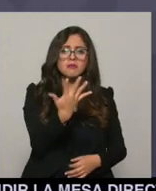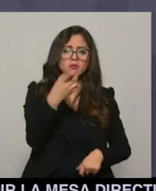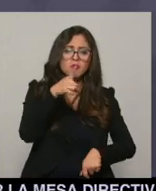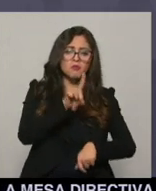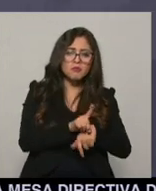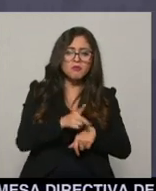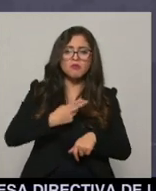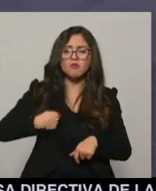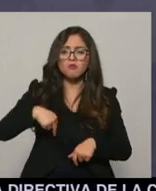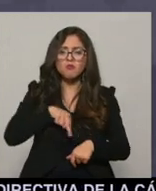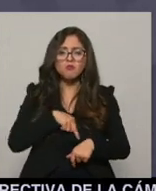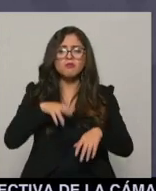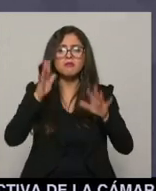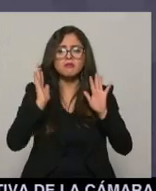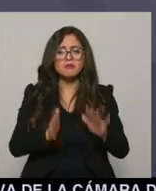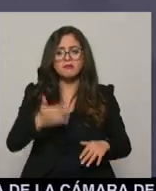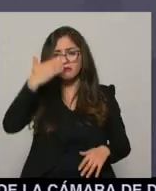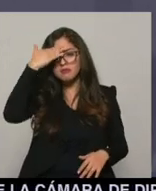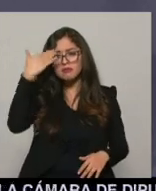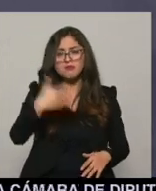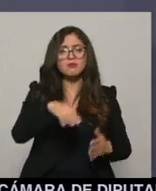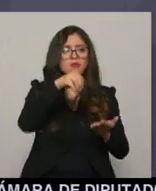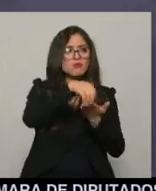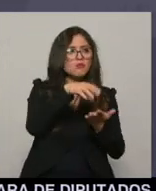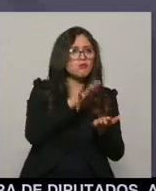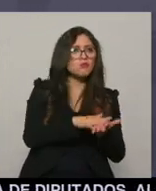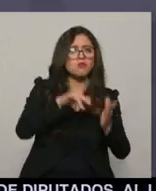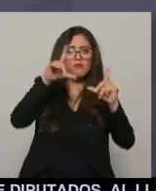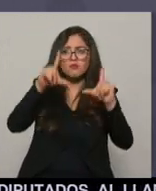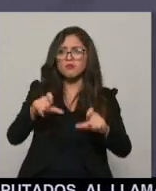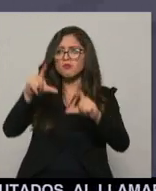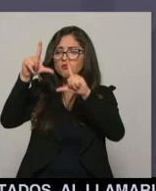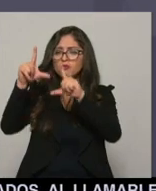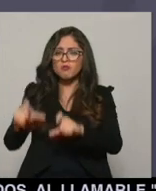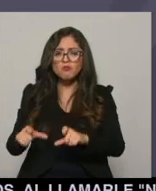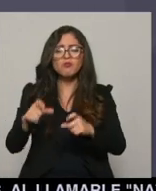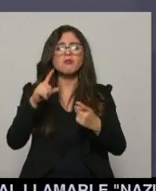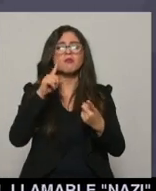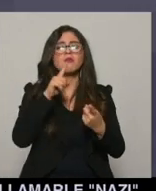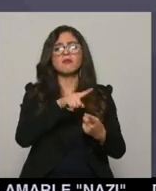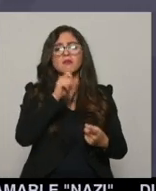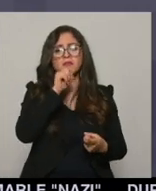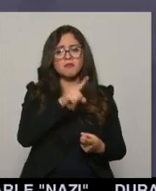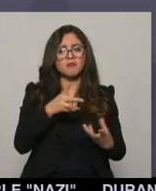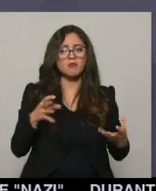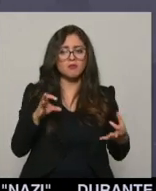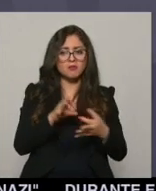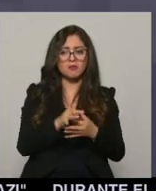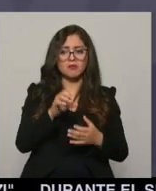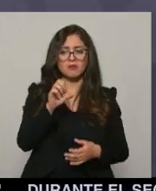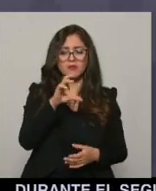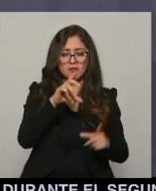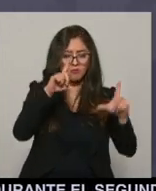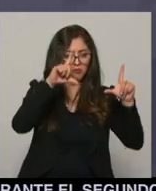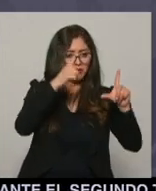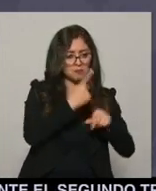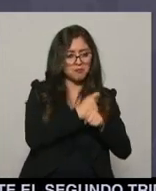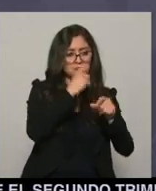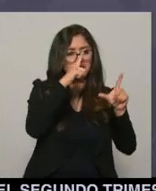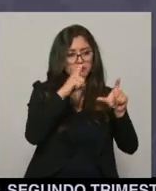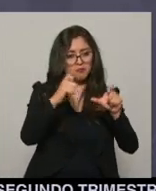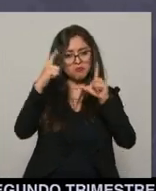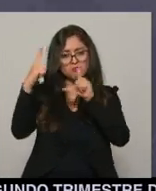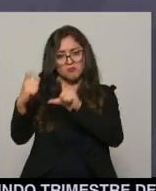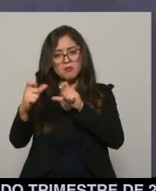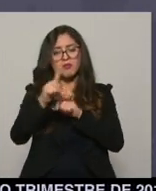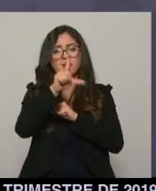días podríamos tener ya un buen registro, ¿no? Desde la fotogrametría, que entramos con escáner, con cámaras, ¿no? El